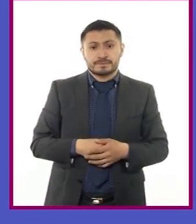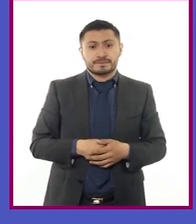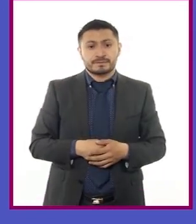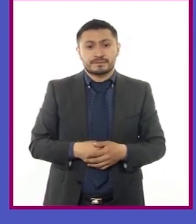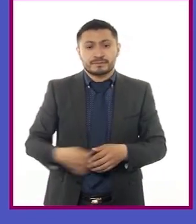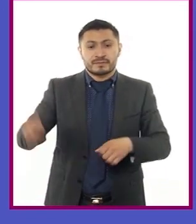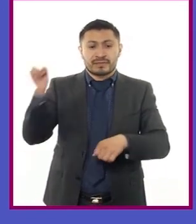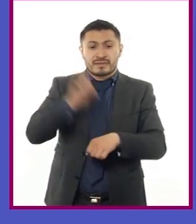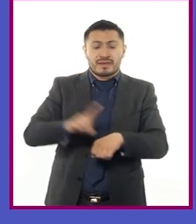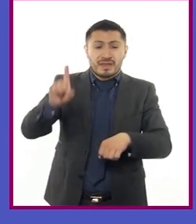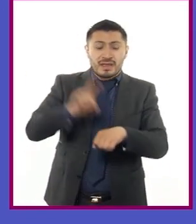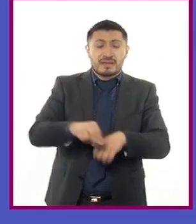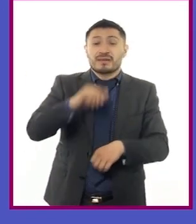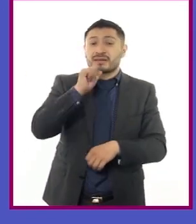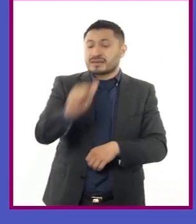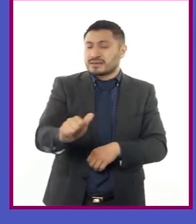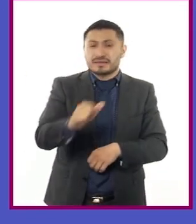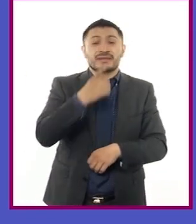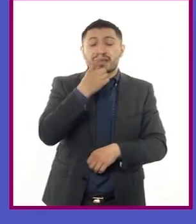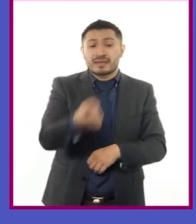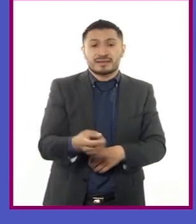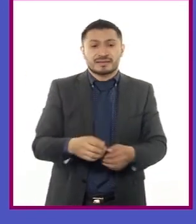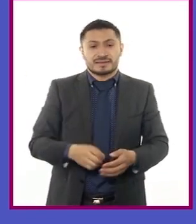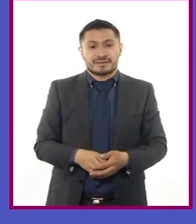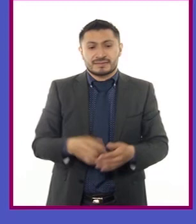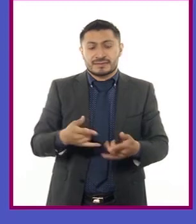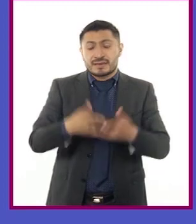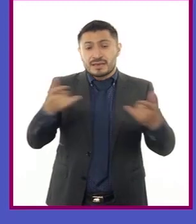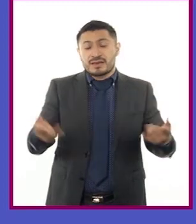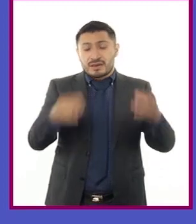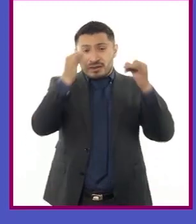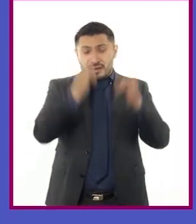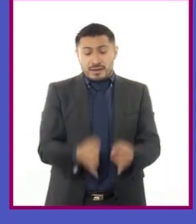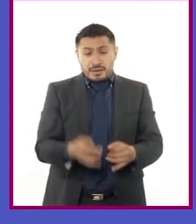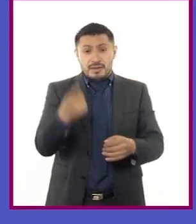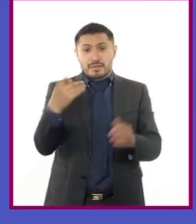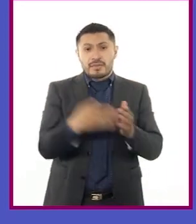días que no se nombran, Antología personal